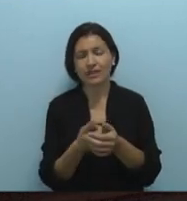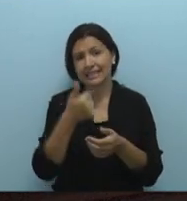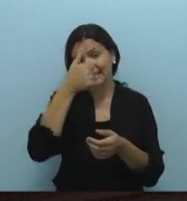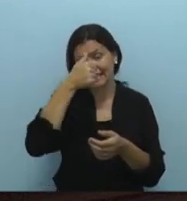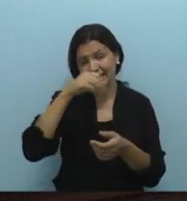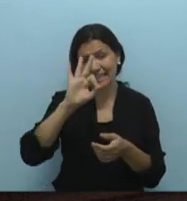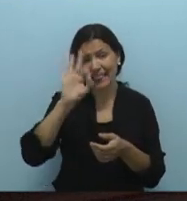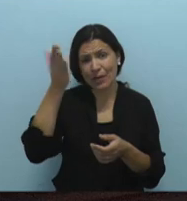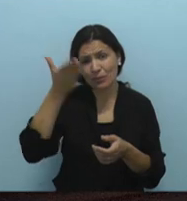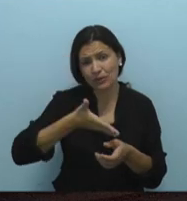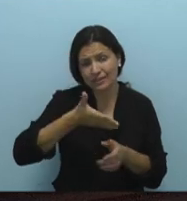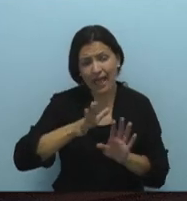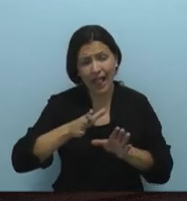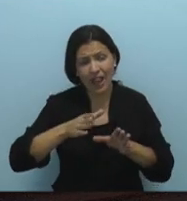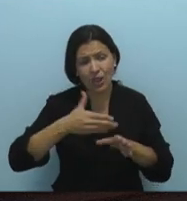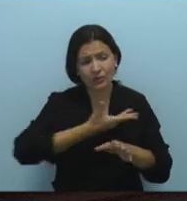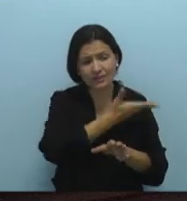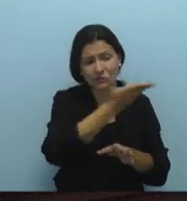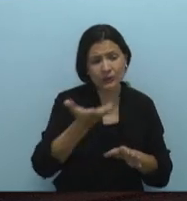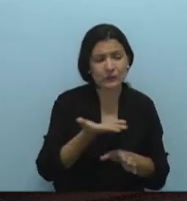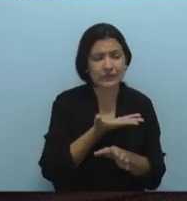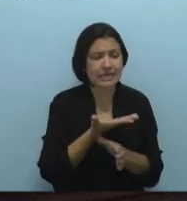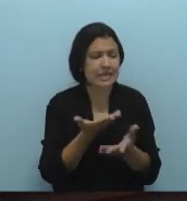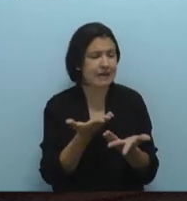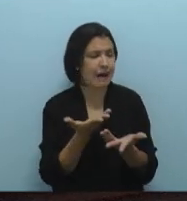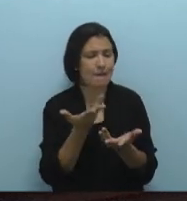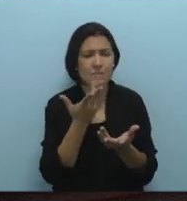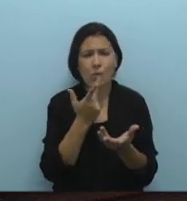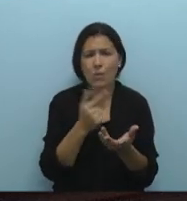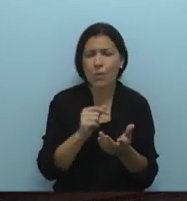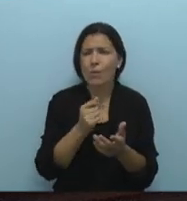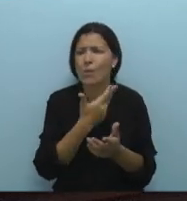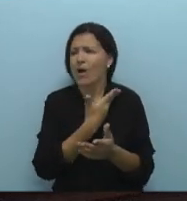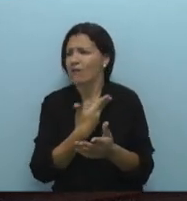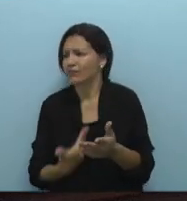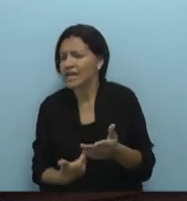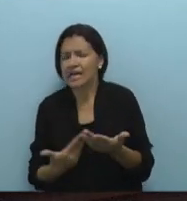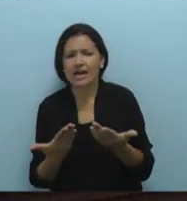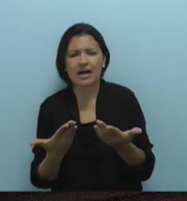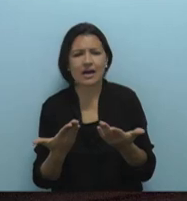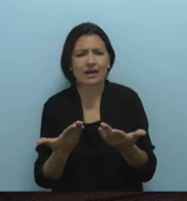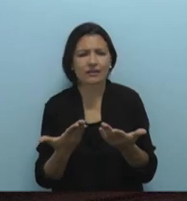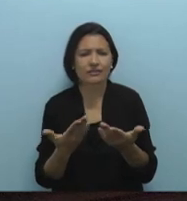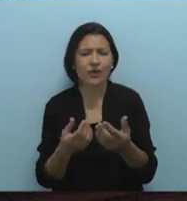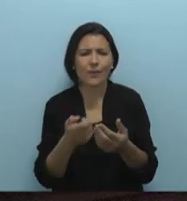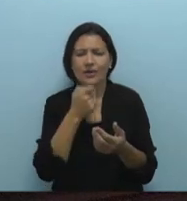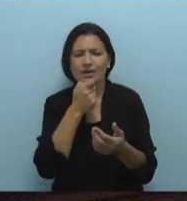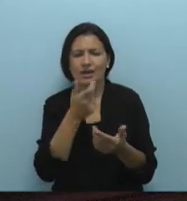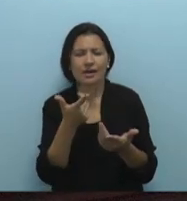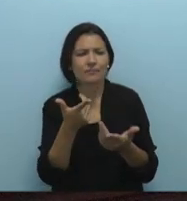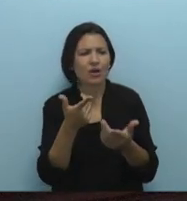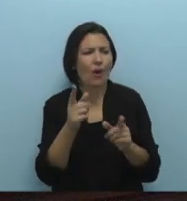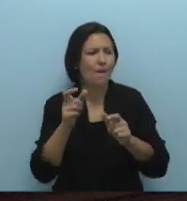representada o satisfecha con la democracia, donde 2 de cada 10 personas no